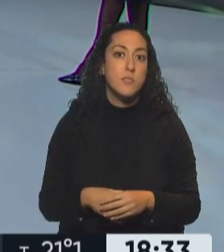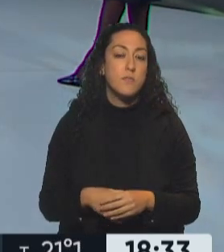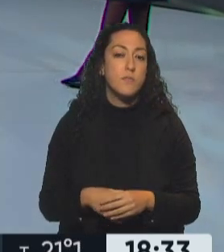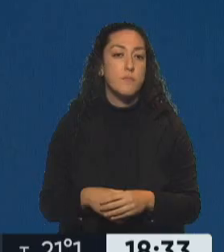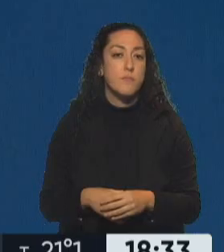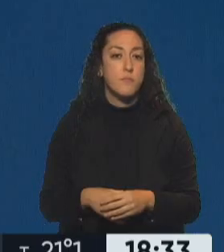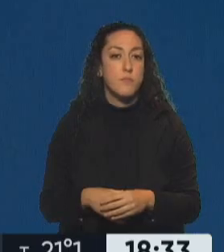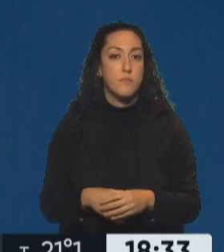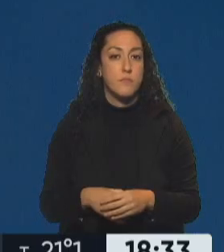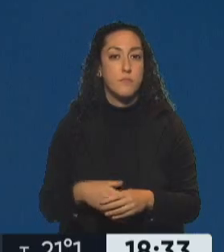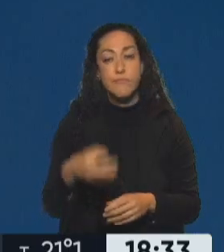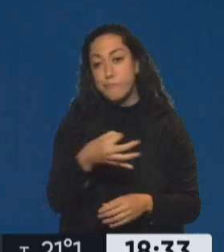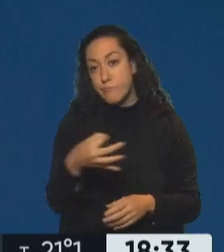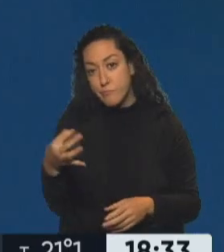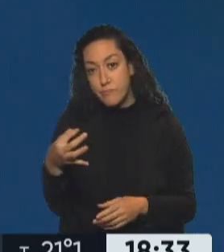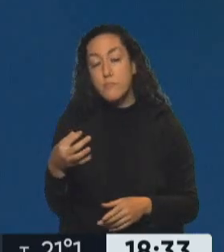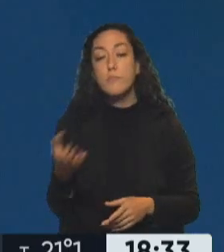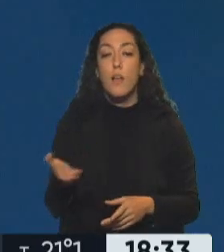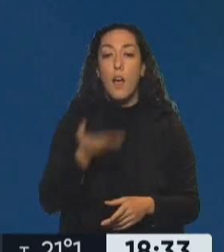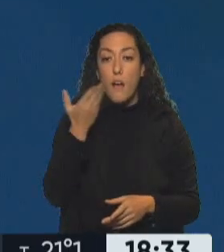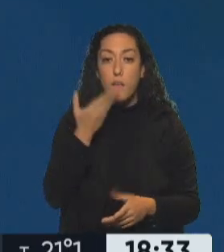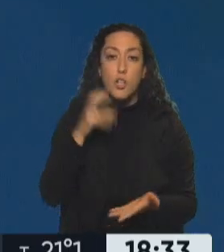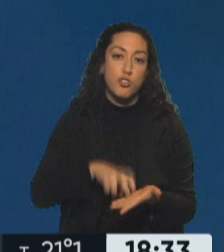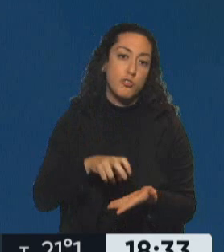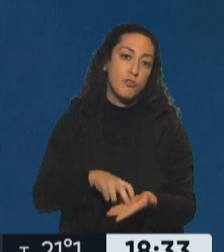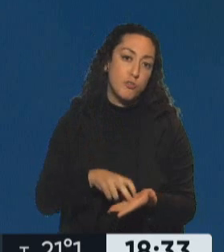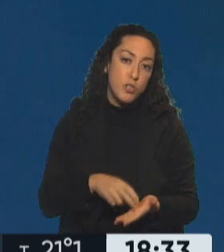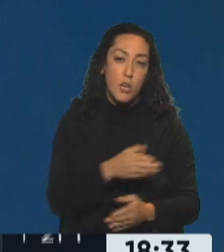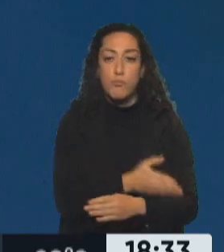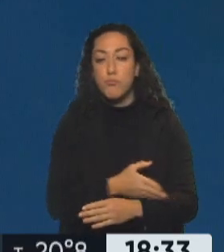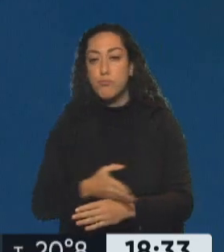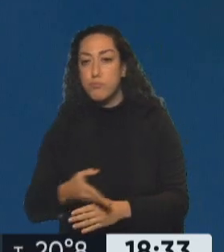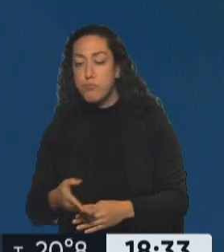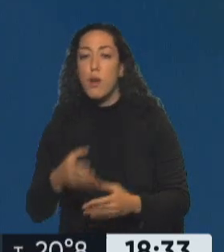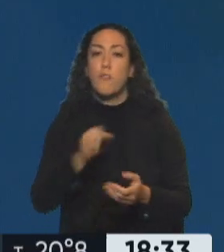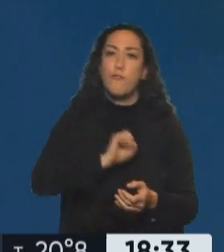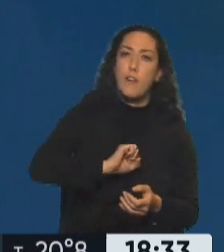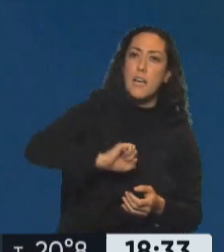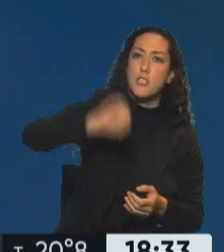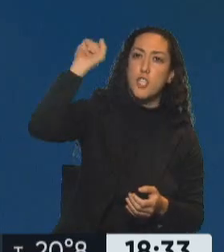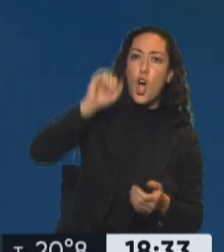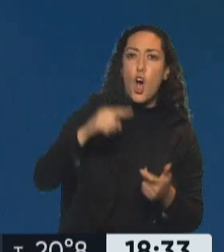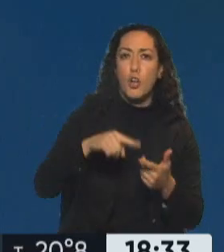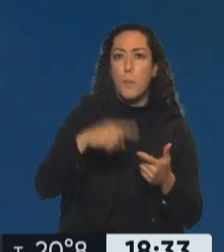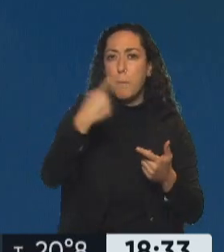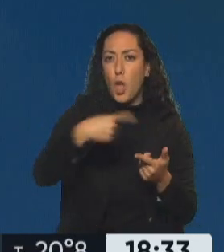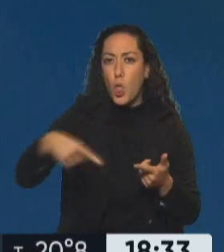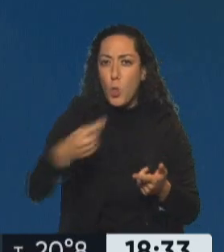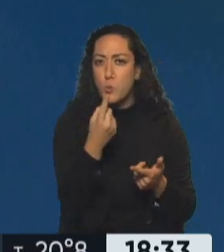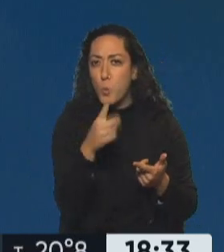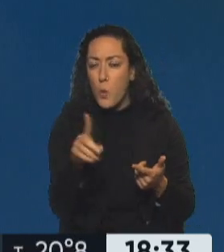supuesto. Exactamente, Diana, y vamos a estar hablando todo el noticiero, ¿no? De la inflación, de los diversos rubros que motorizaron este número, este